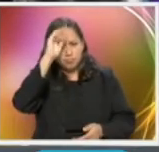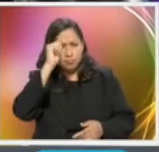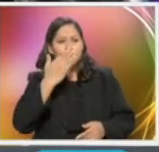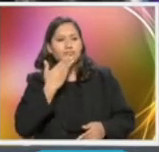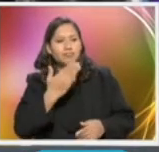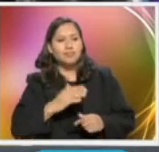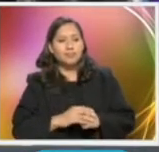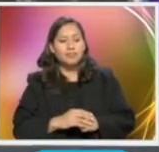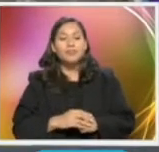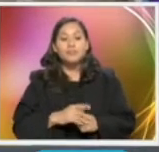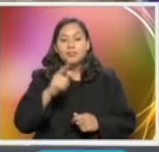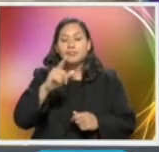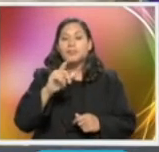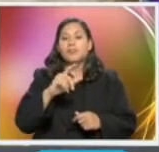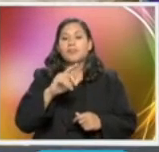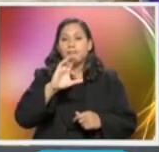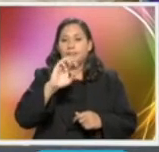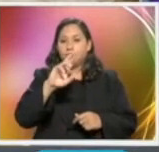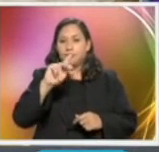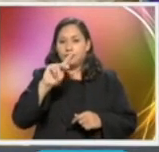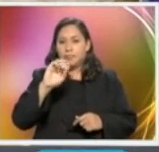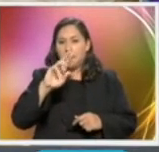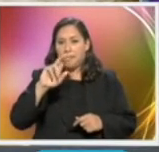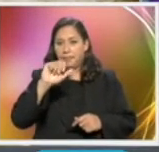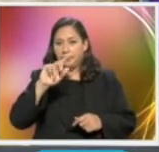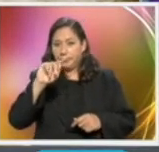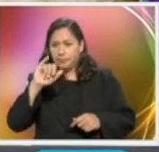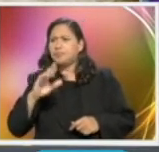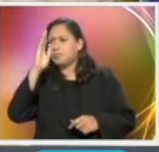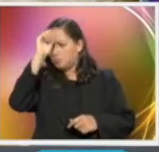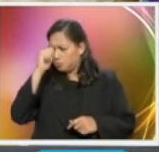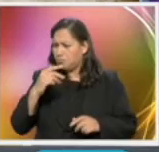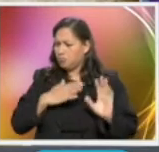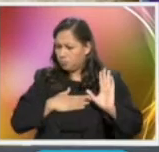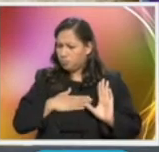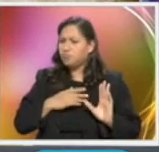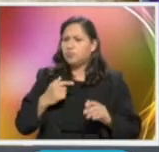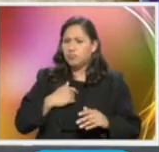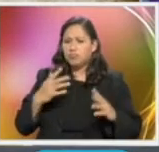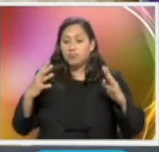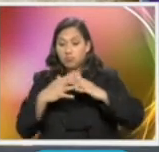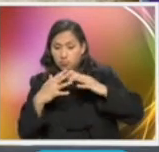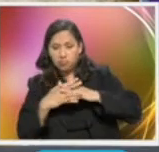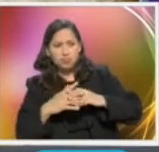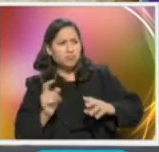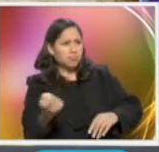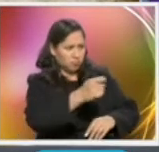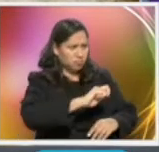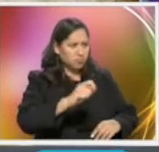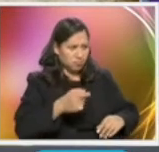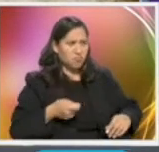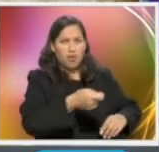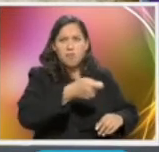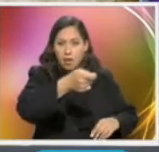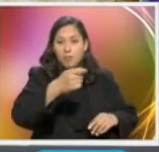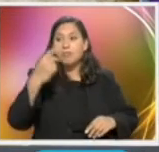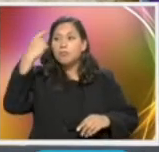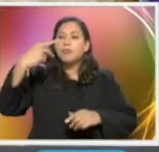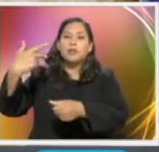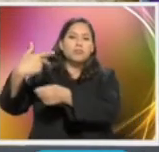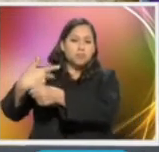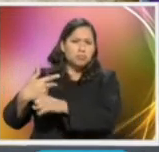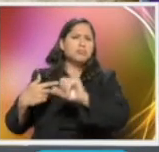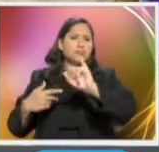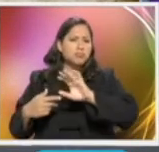Mutual Corporation, y con ellos él se comprometía a hacer todas sus batallas de día para que lo pudieran filmar. Y entonces con